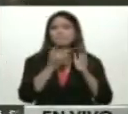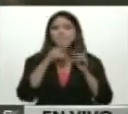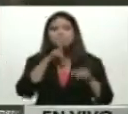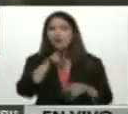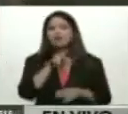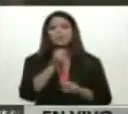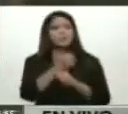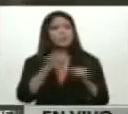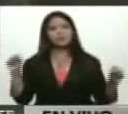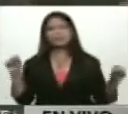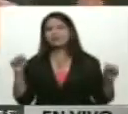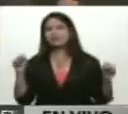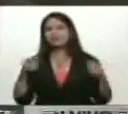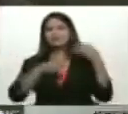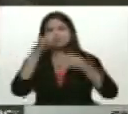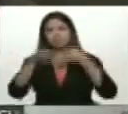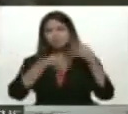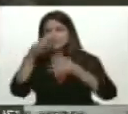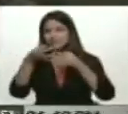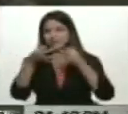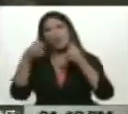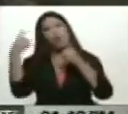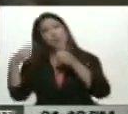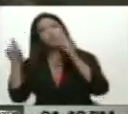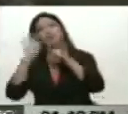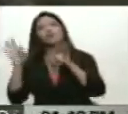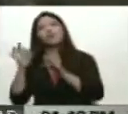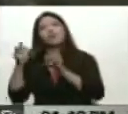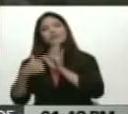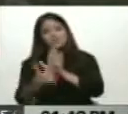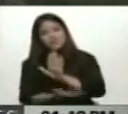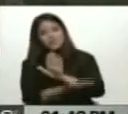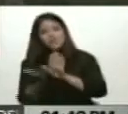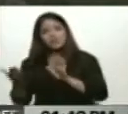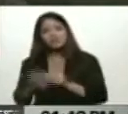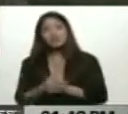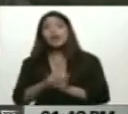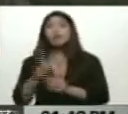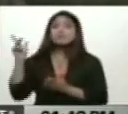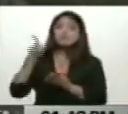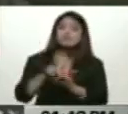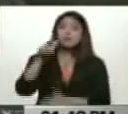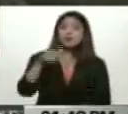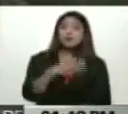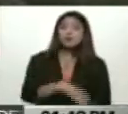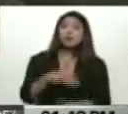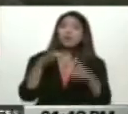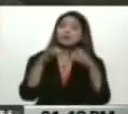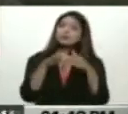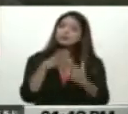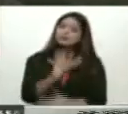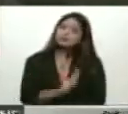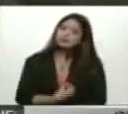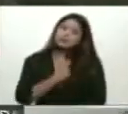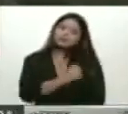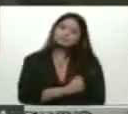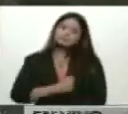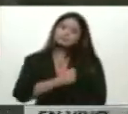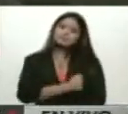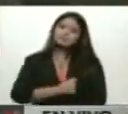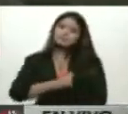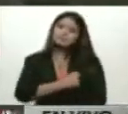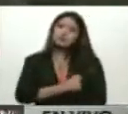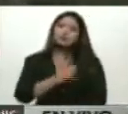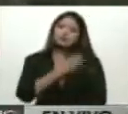sin embargo hemos sido enviados acá una comisión sentida una